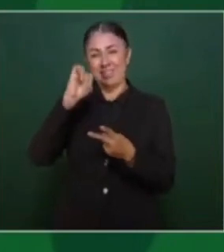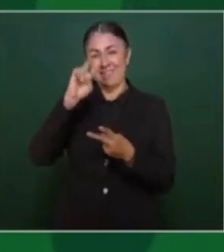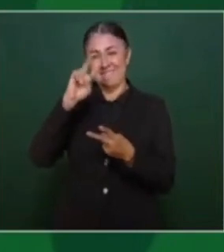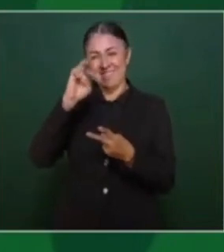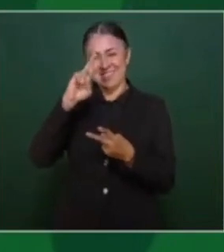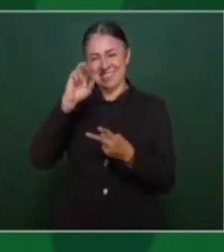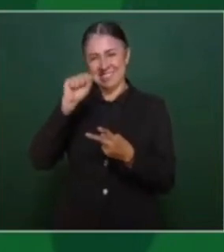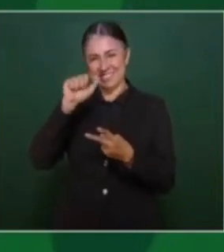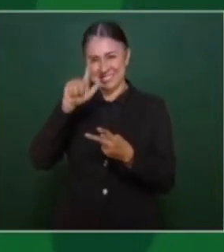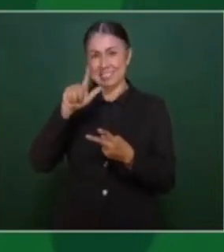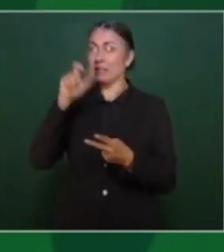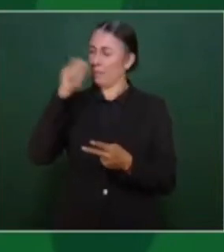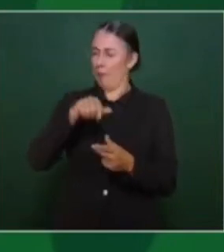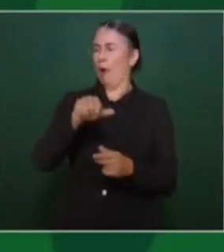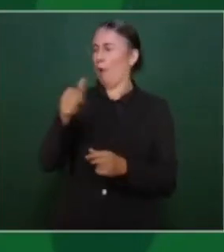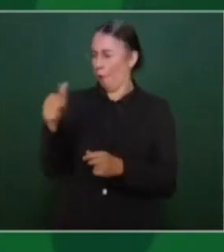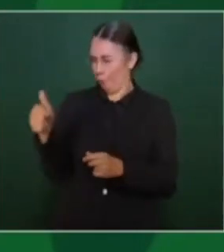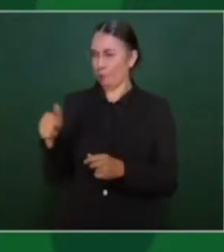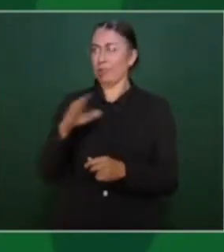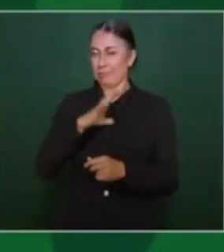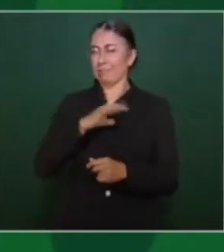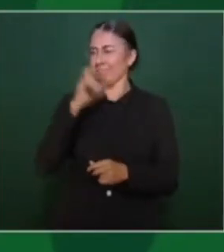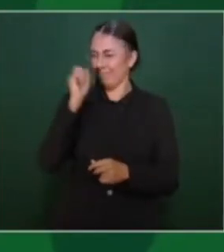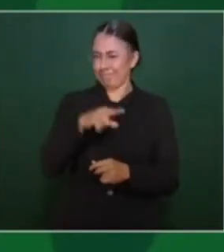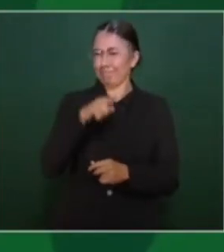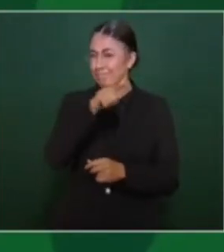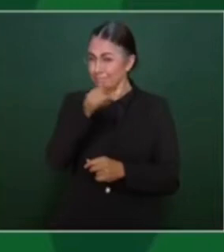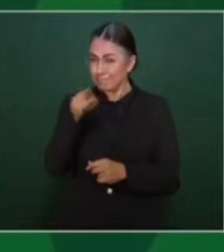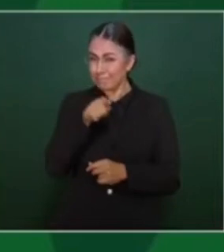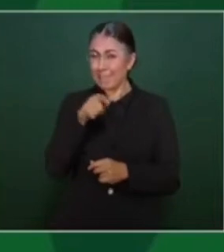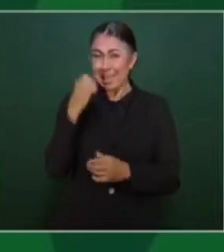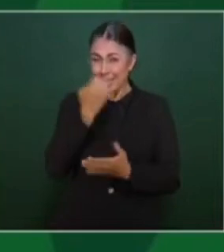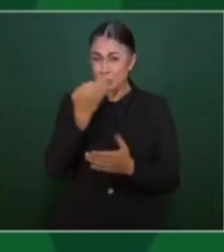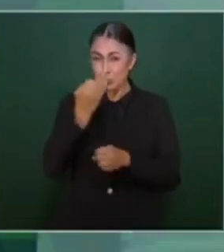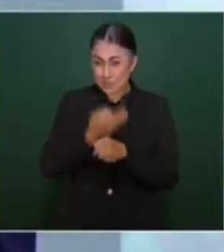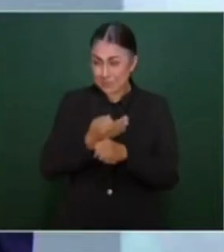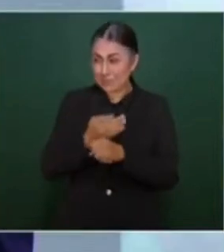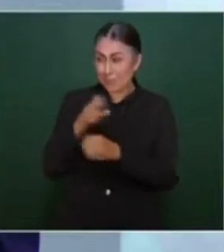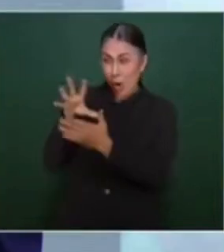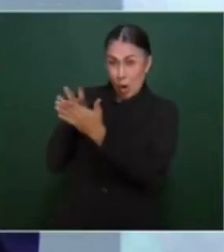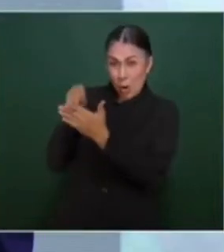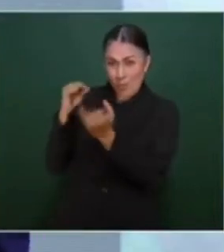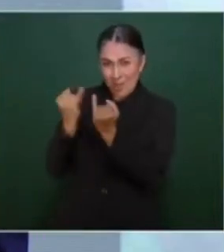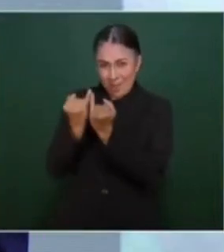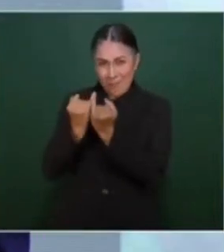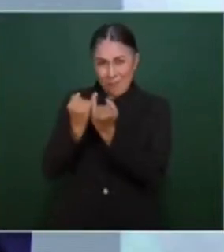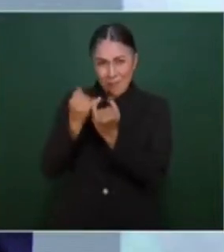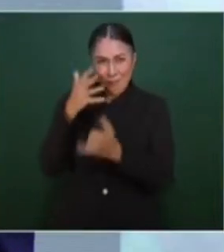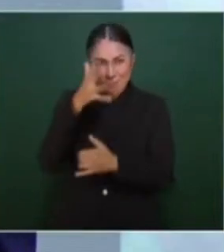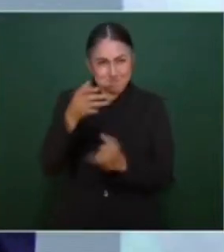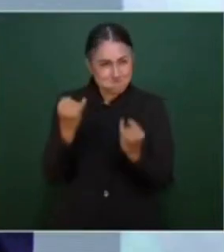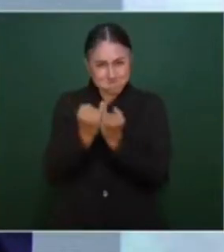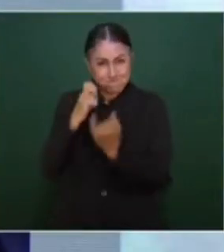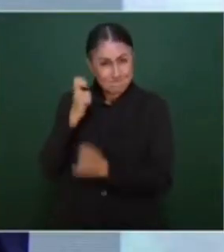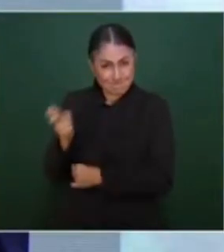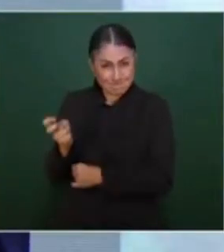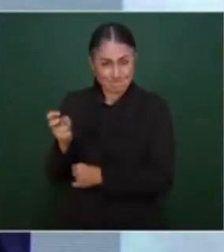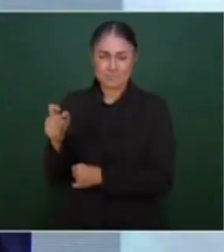Lo mismo en el caso de la radio, lo mismo en el caso de la televisión, porque ya